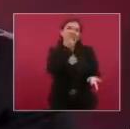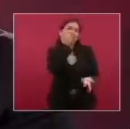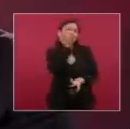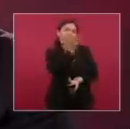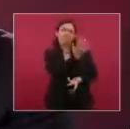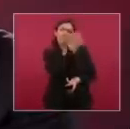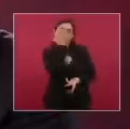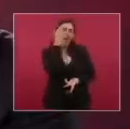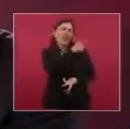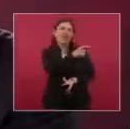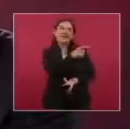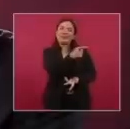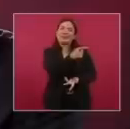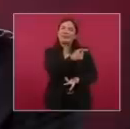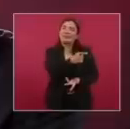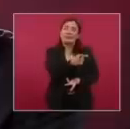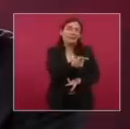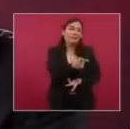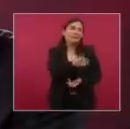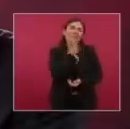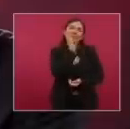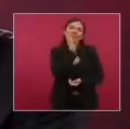Es ridículo